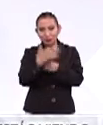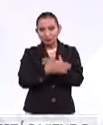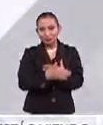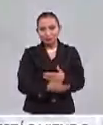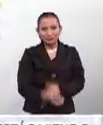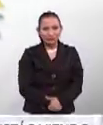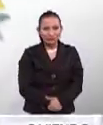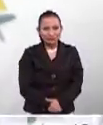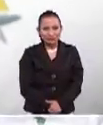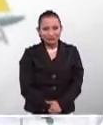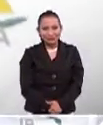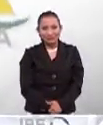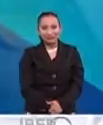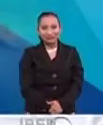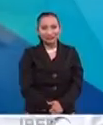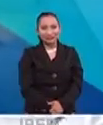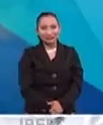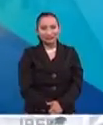próxima